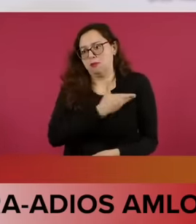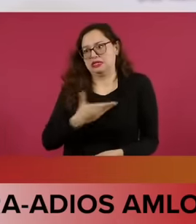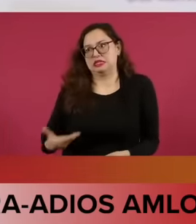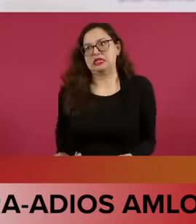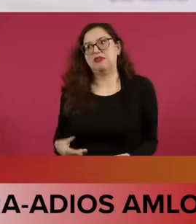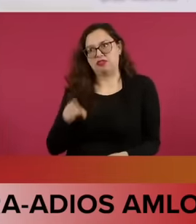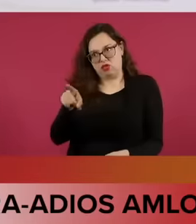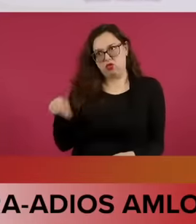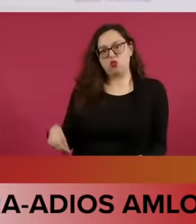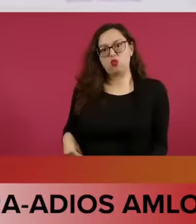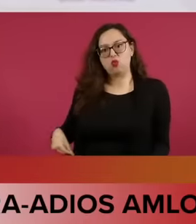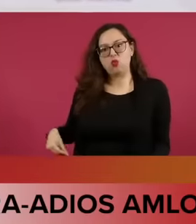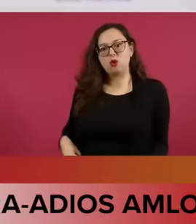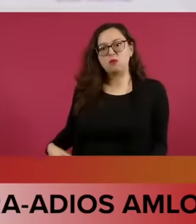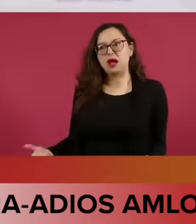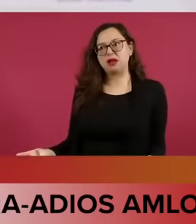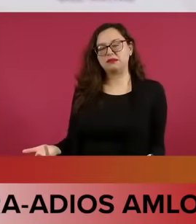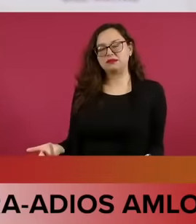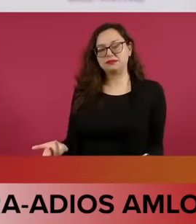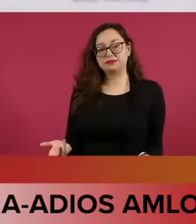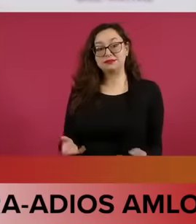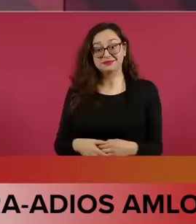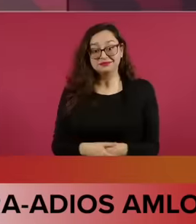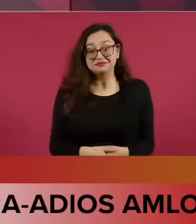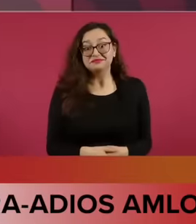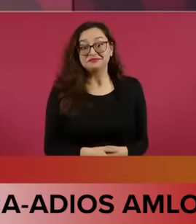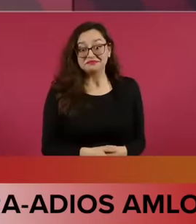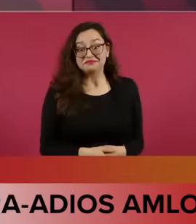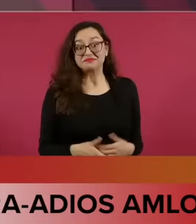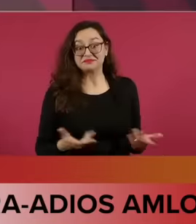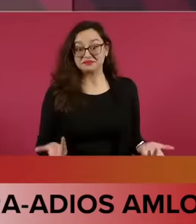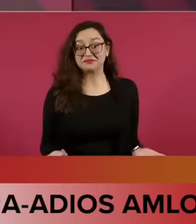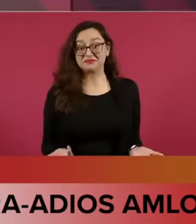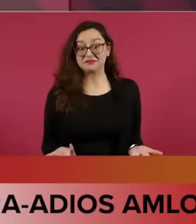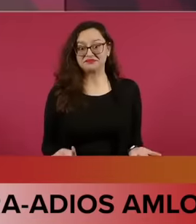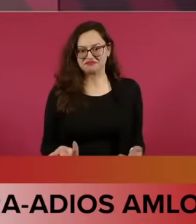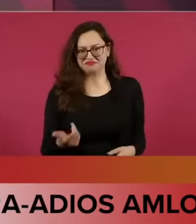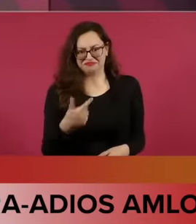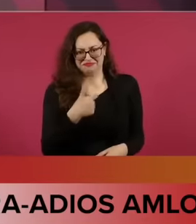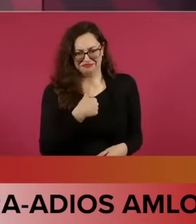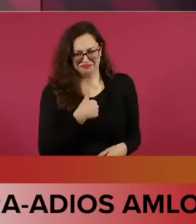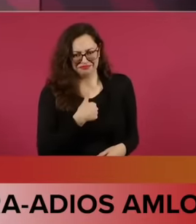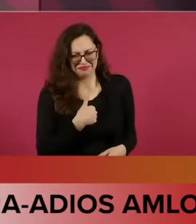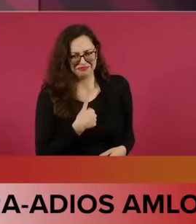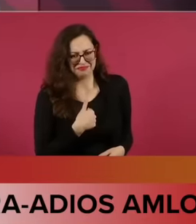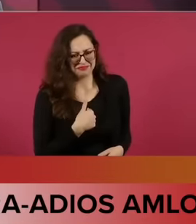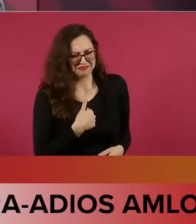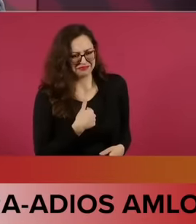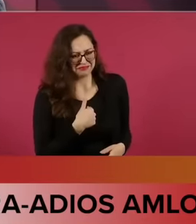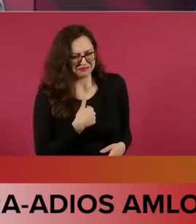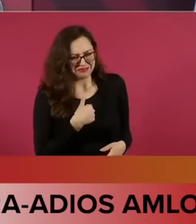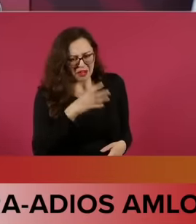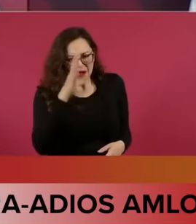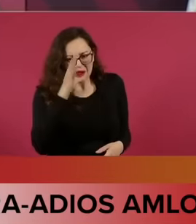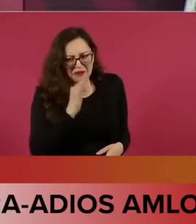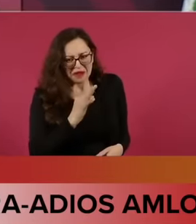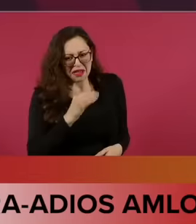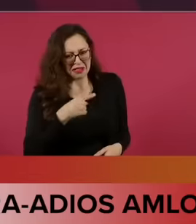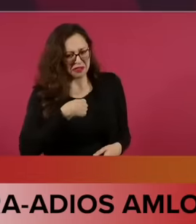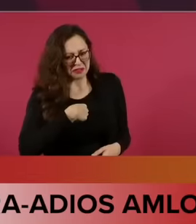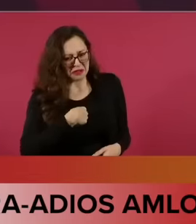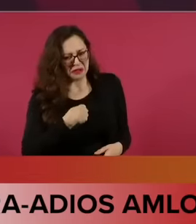cepillarme y que me dejó cuando cumplía yo, y así lo determinó en su